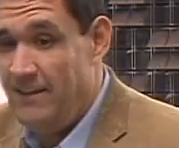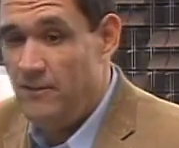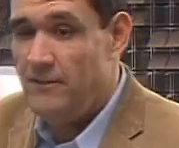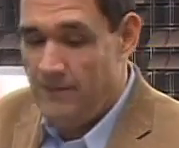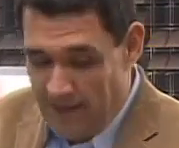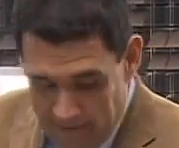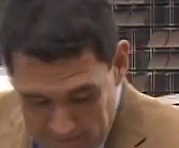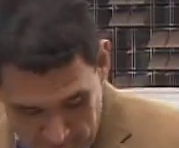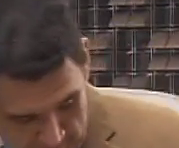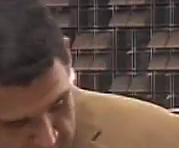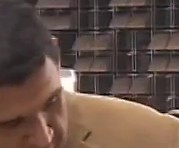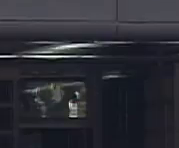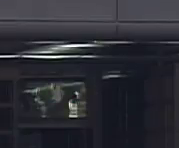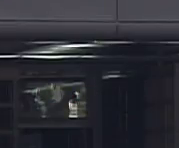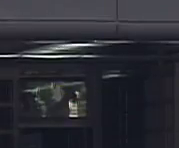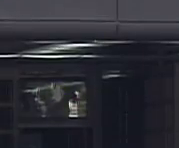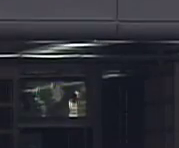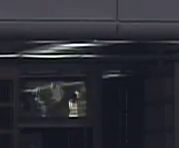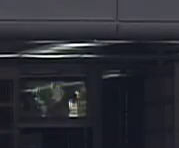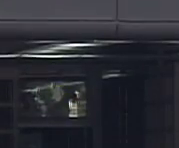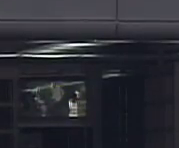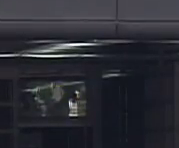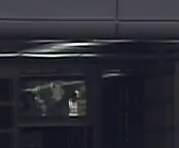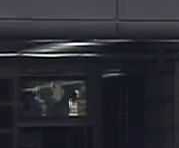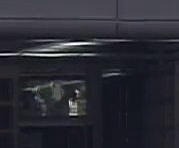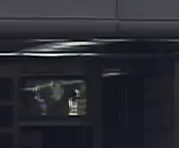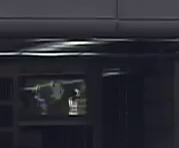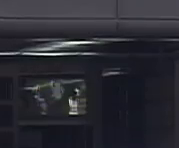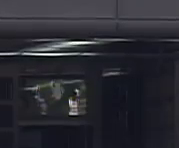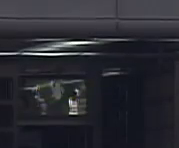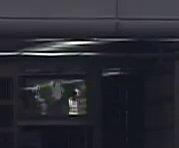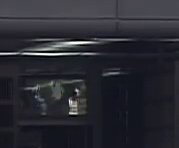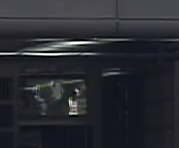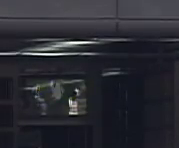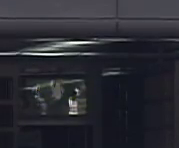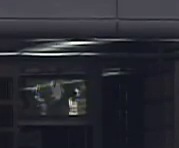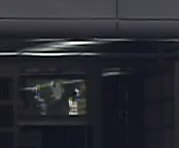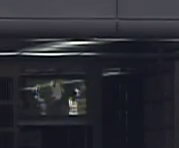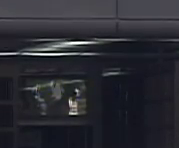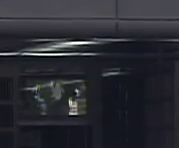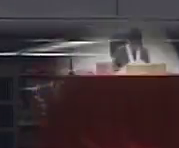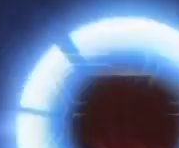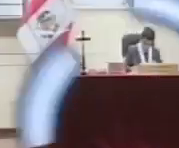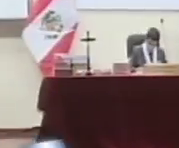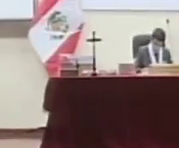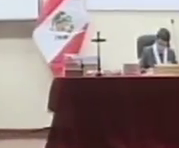Petición. Diputados piden al Ministerio Público desplegar fiscales para actividad de oposición.